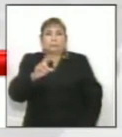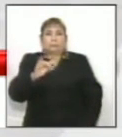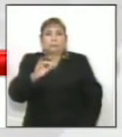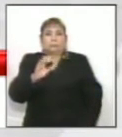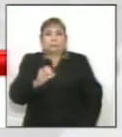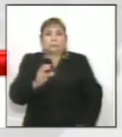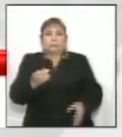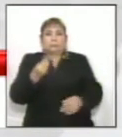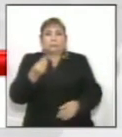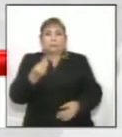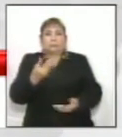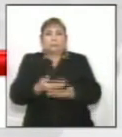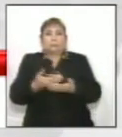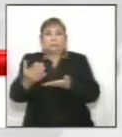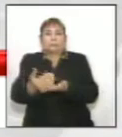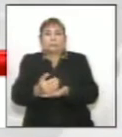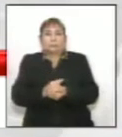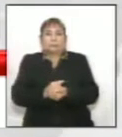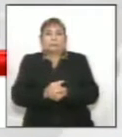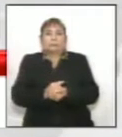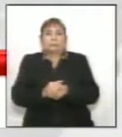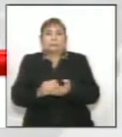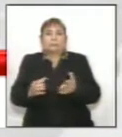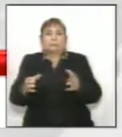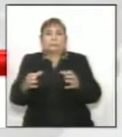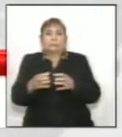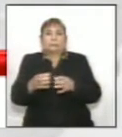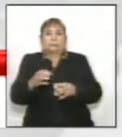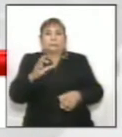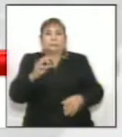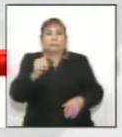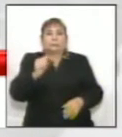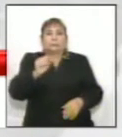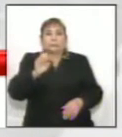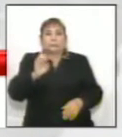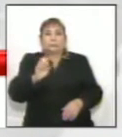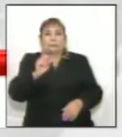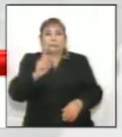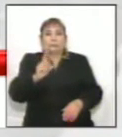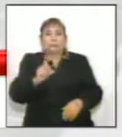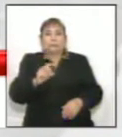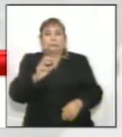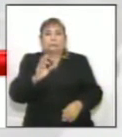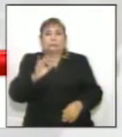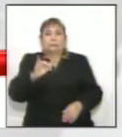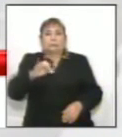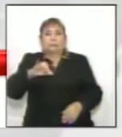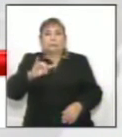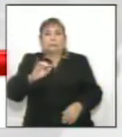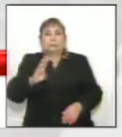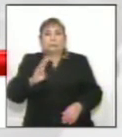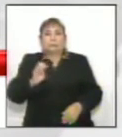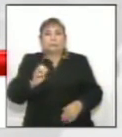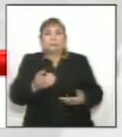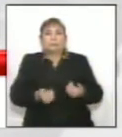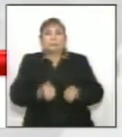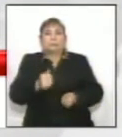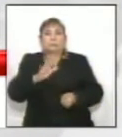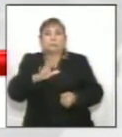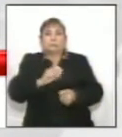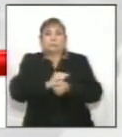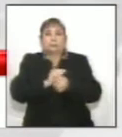¿Por qué se excluyeron a las cooperativas de Reactiva Perú Fase 1 y del primer FAE Vipe? ¿Cuáles son los cambios